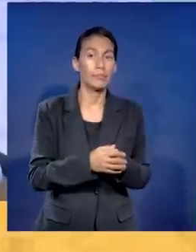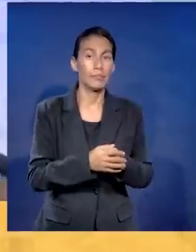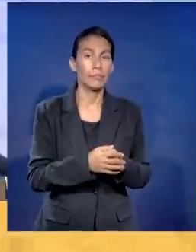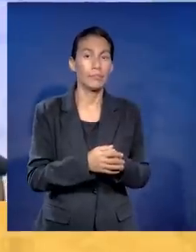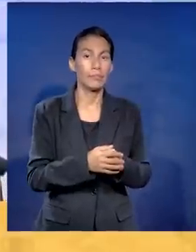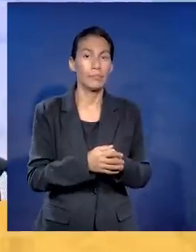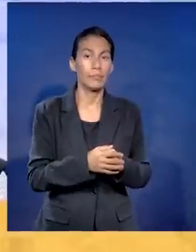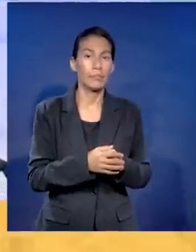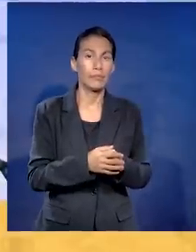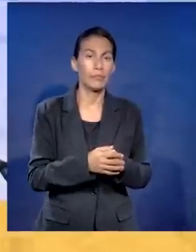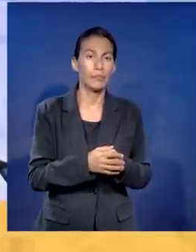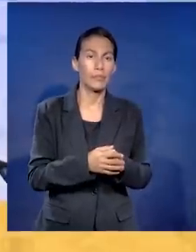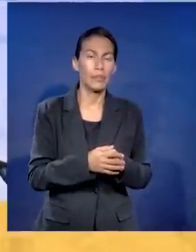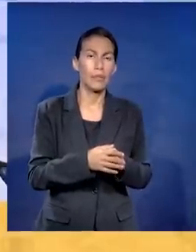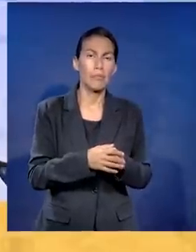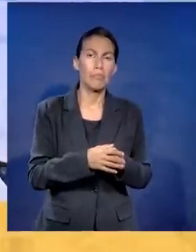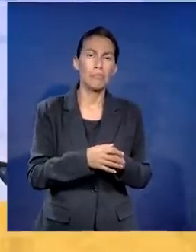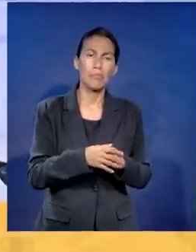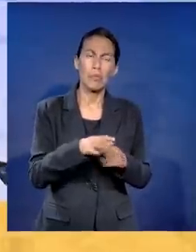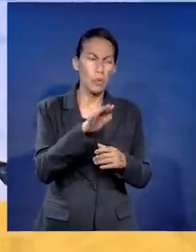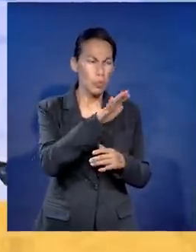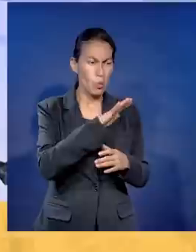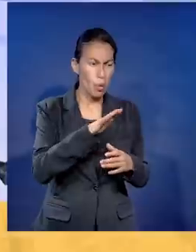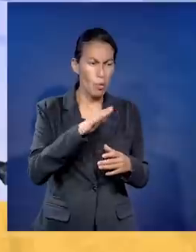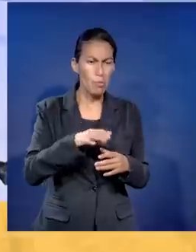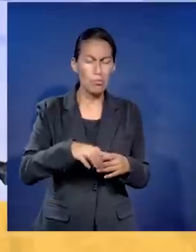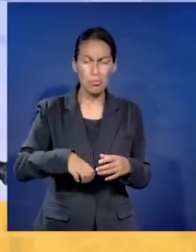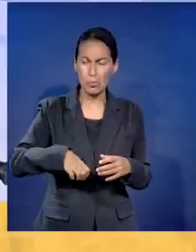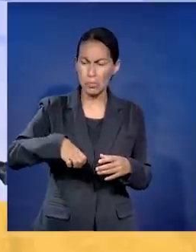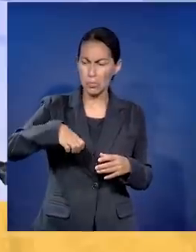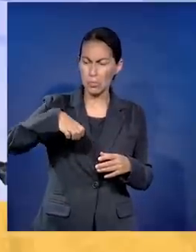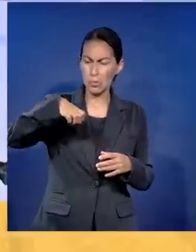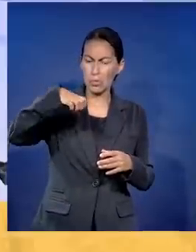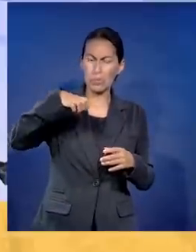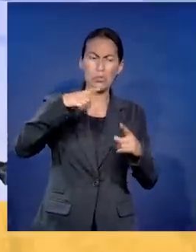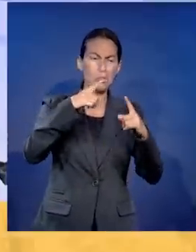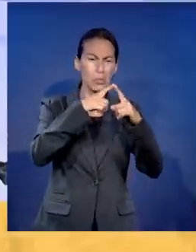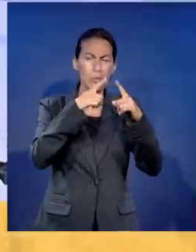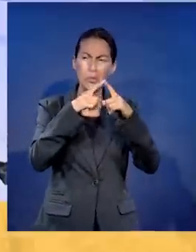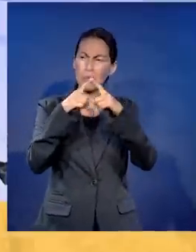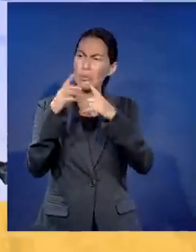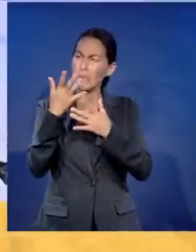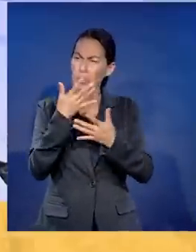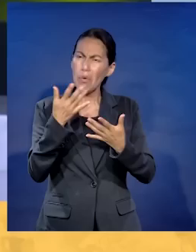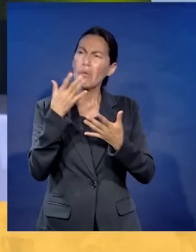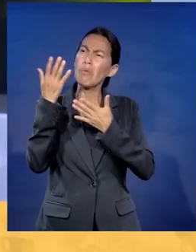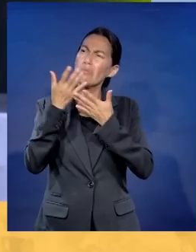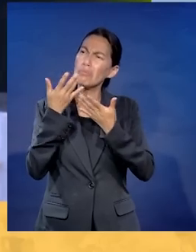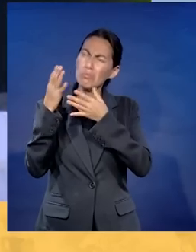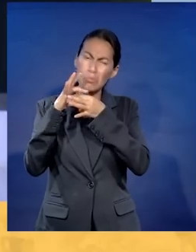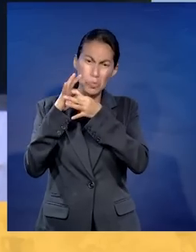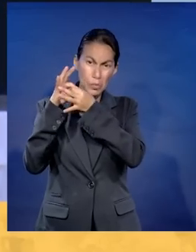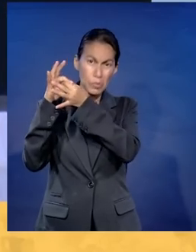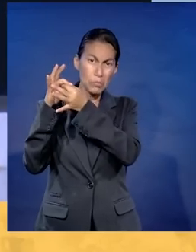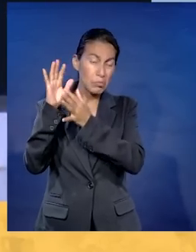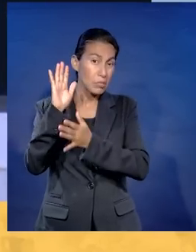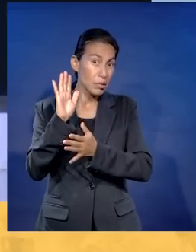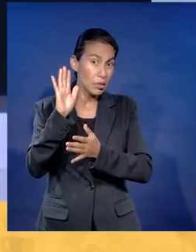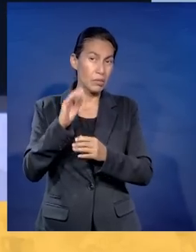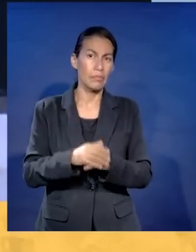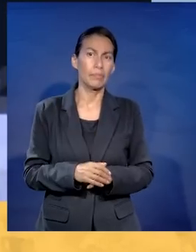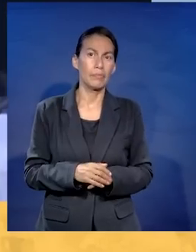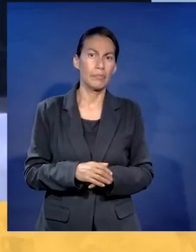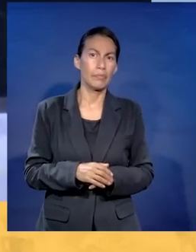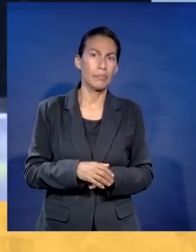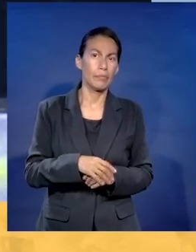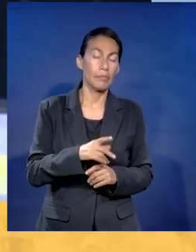incluso crecen en ambientes religiosos pero su vida y su conducta y su forma de conducirse pareciera